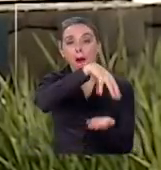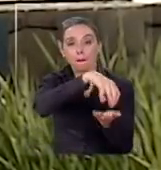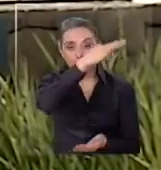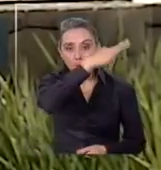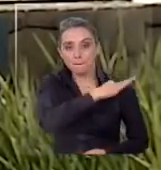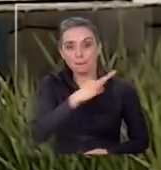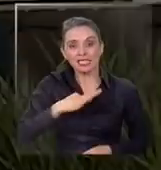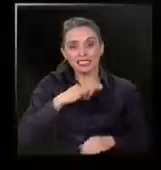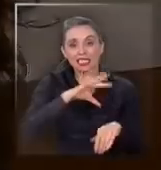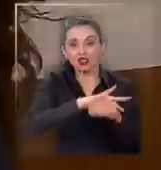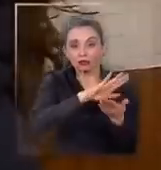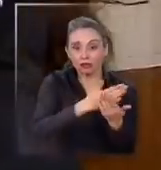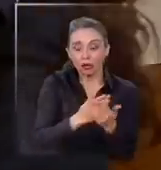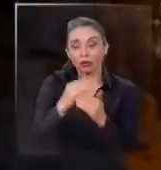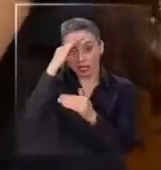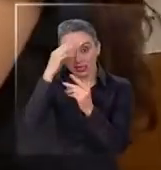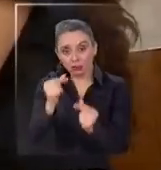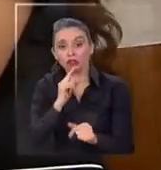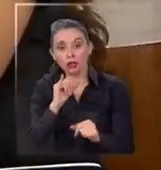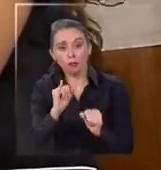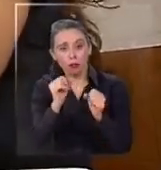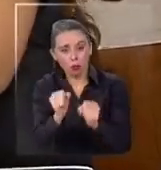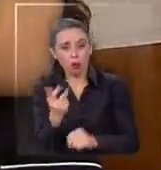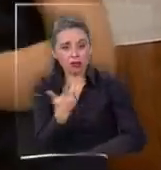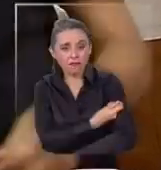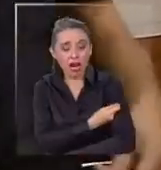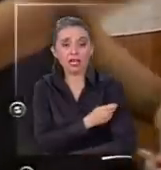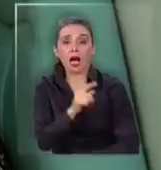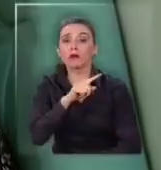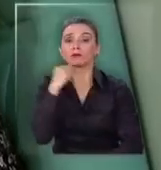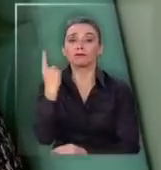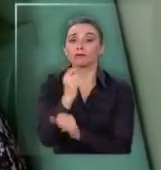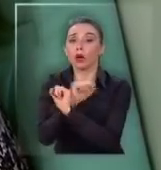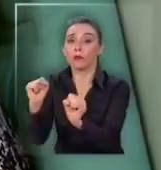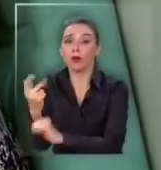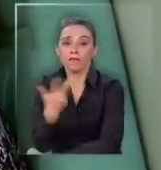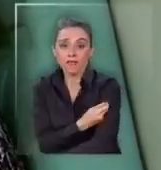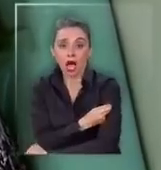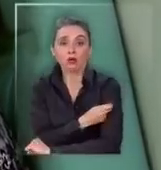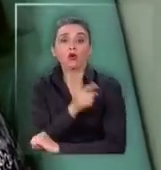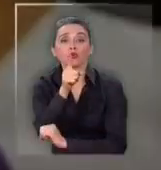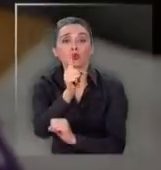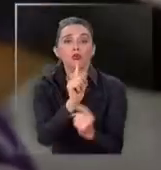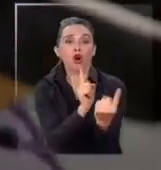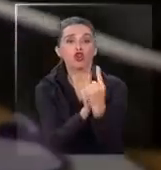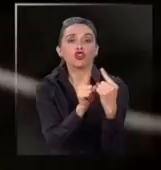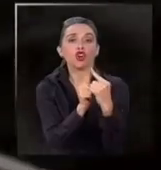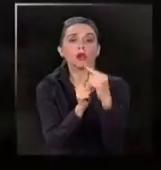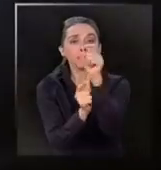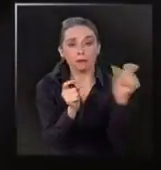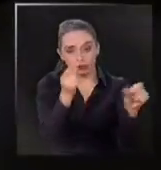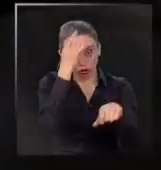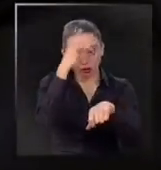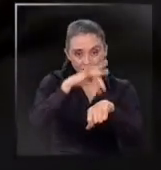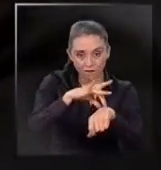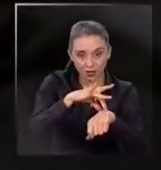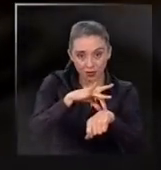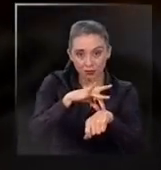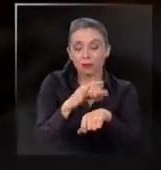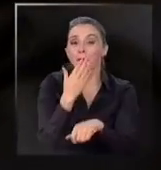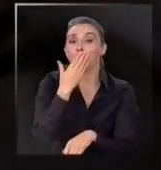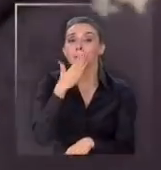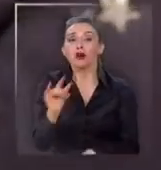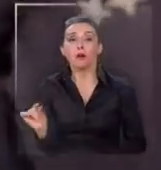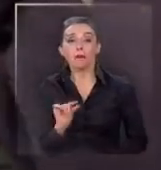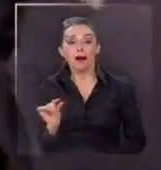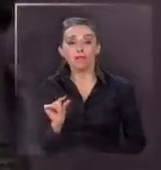no es tarde para vacunarse. Si no alcanza la vacuna, las recomendaciones son evitar el contacto con personas enfermas y la medida más efectiva